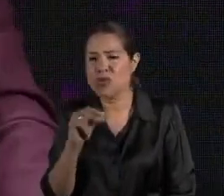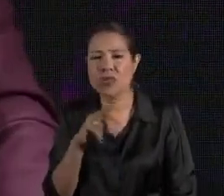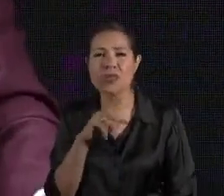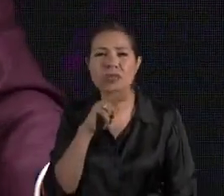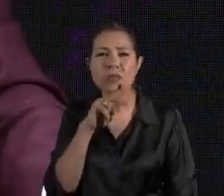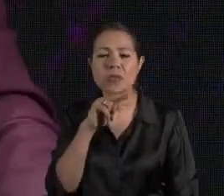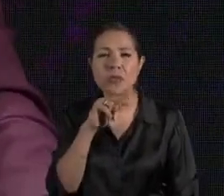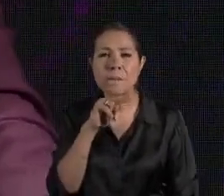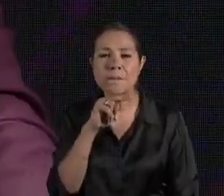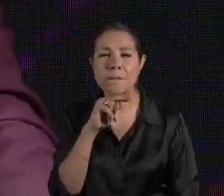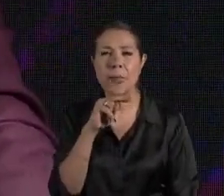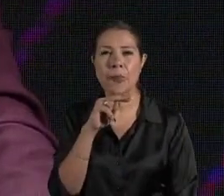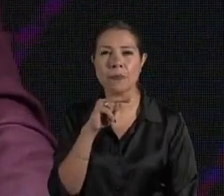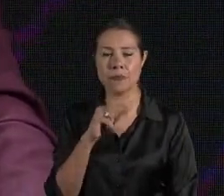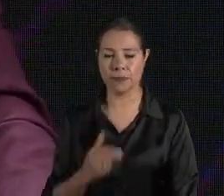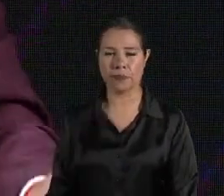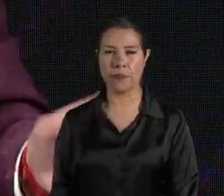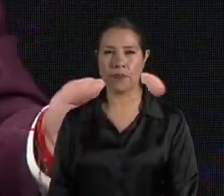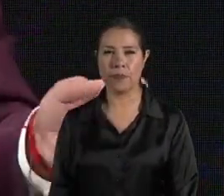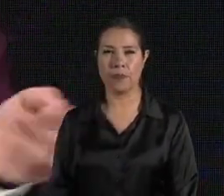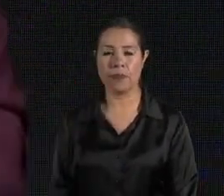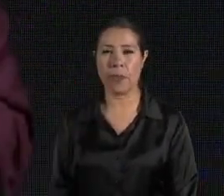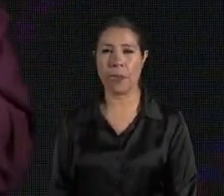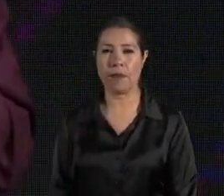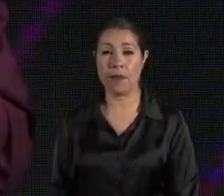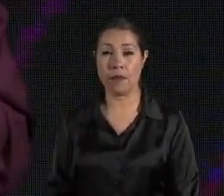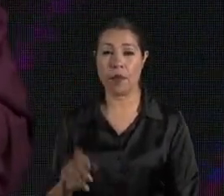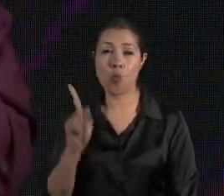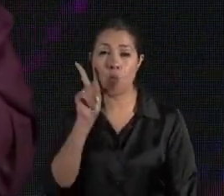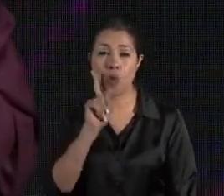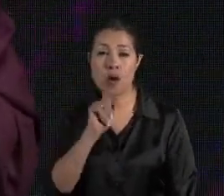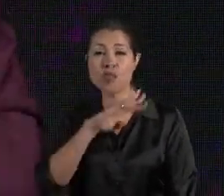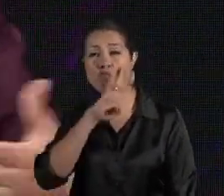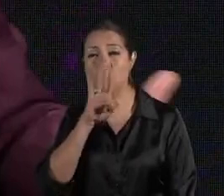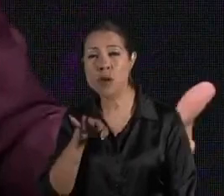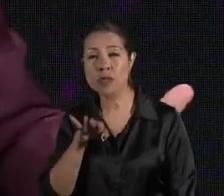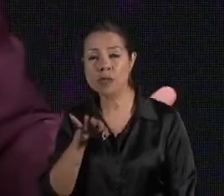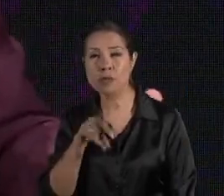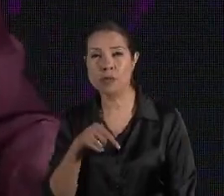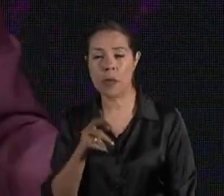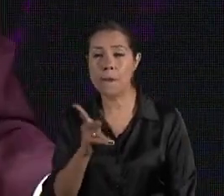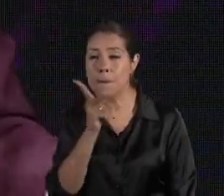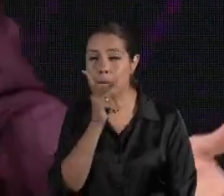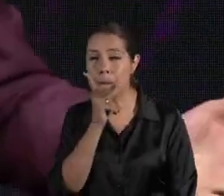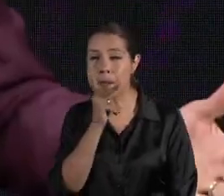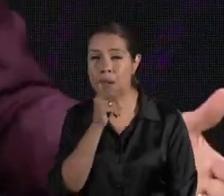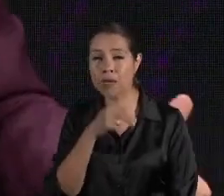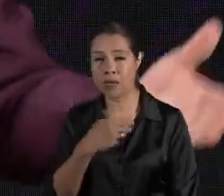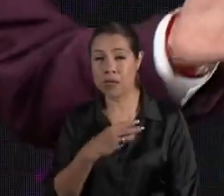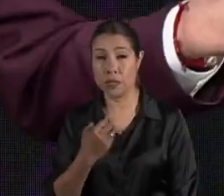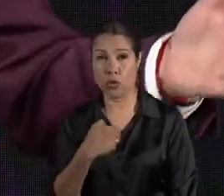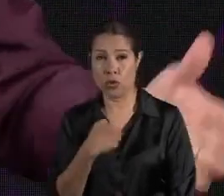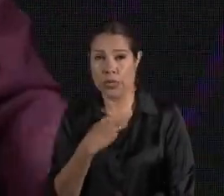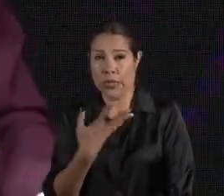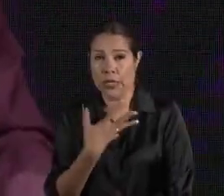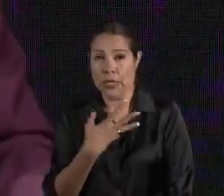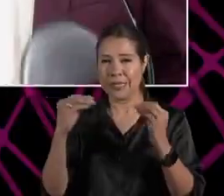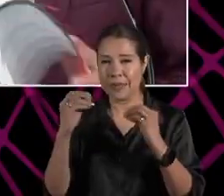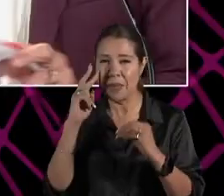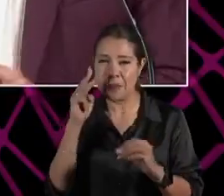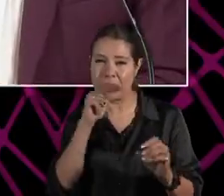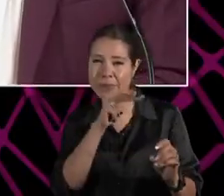este aumento exagerado en el homicidio, en el feminicidio, sobre todo a los que somos padres de 3 mujeres o más